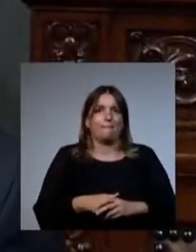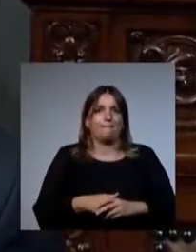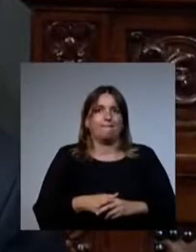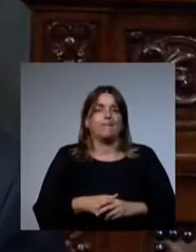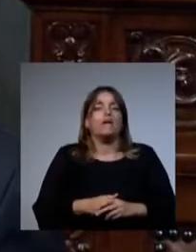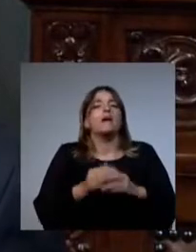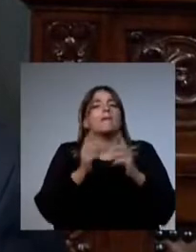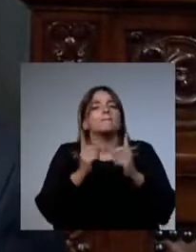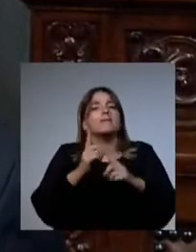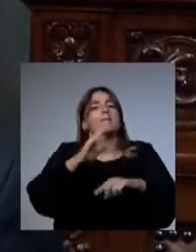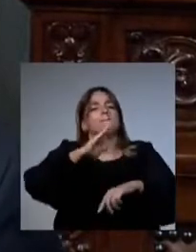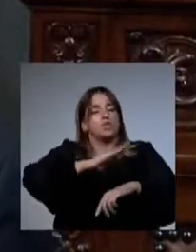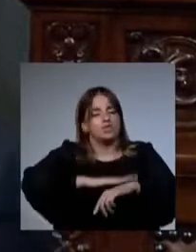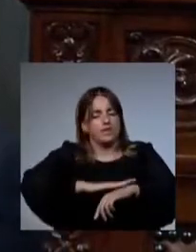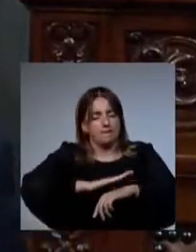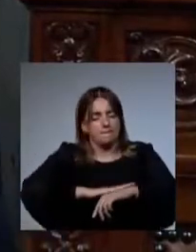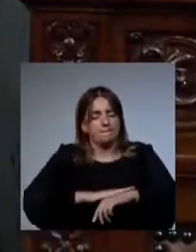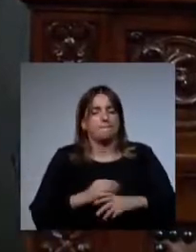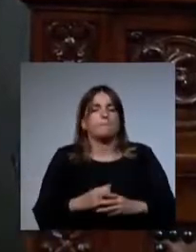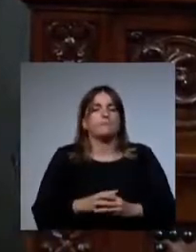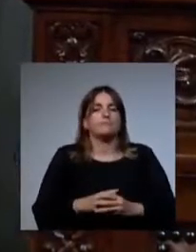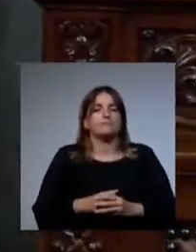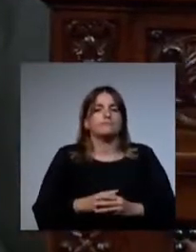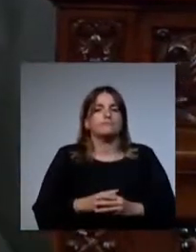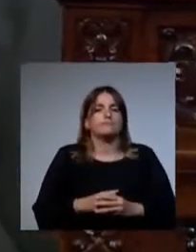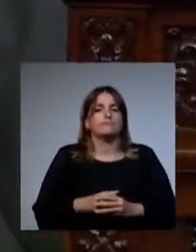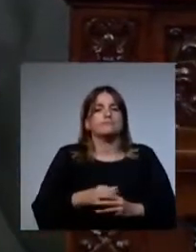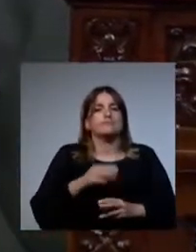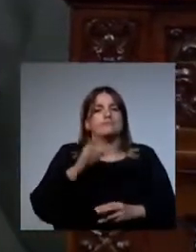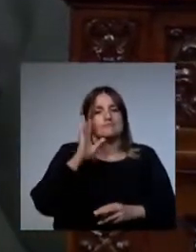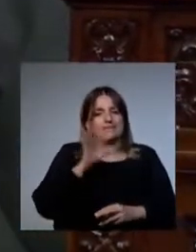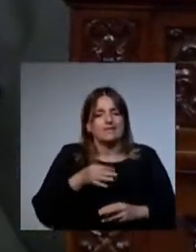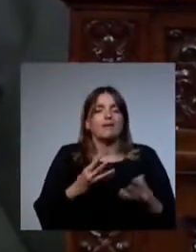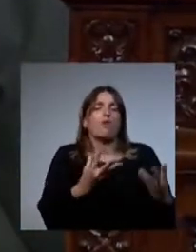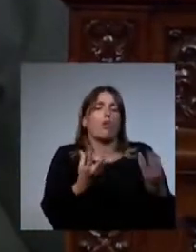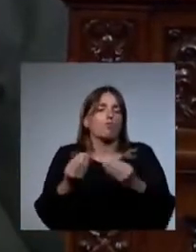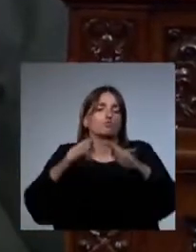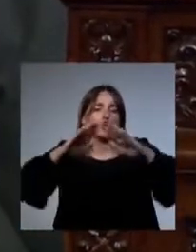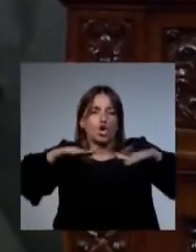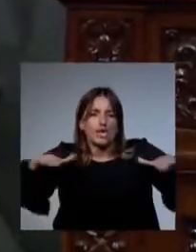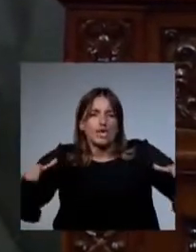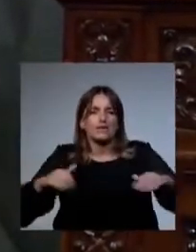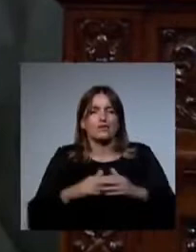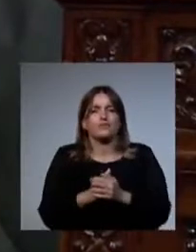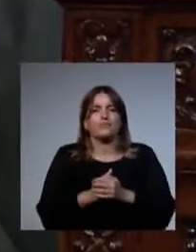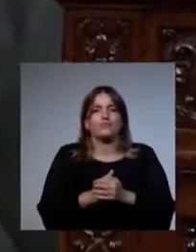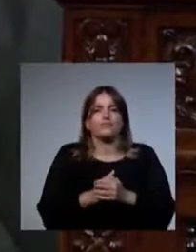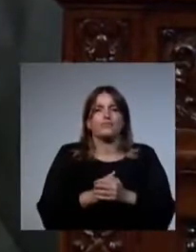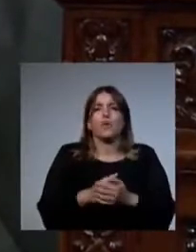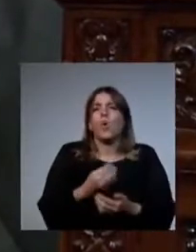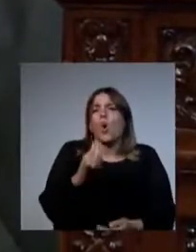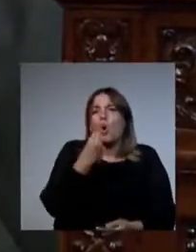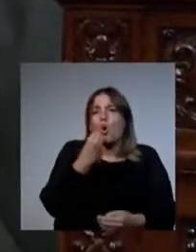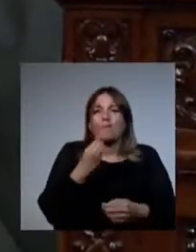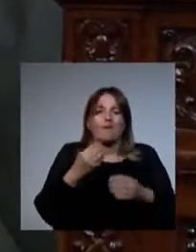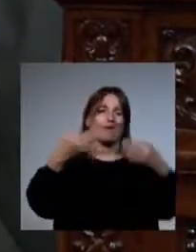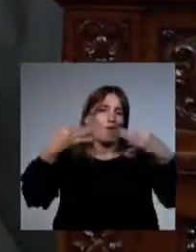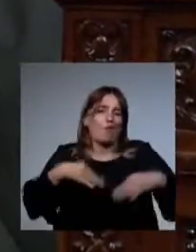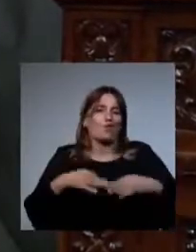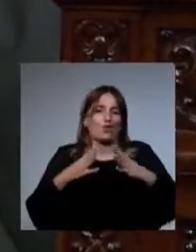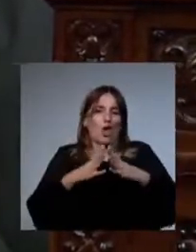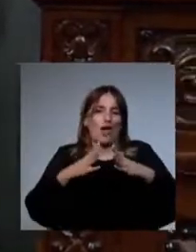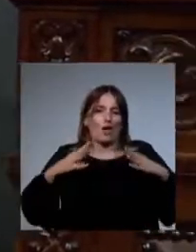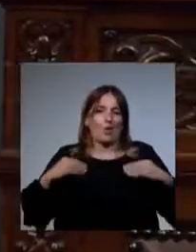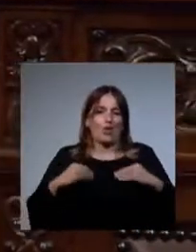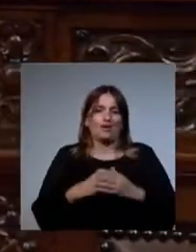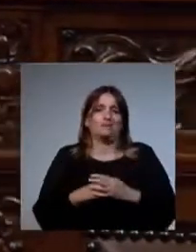Al mismo tiempo, sabiendo que muchos niños lo que comen en la escuela seguramente